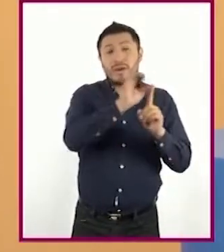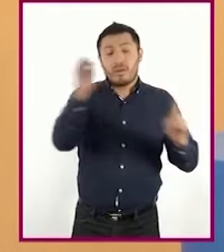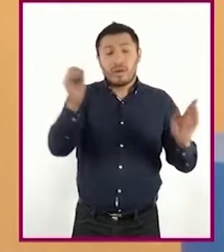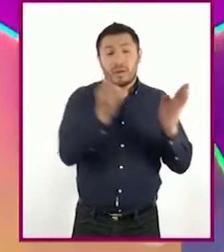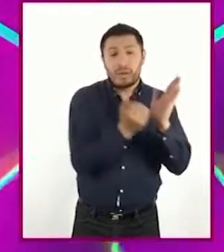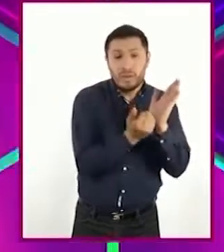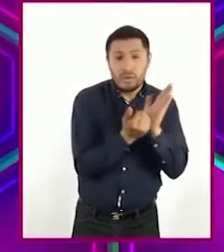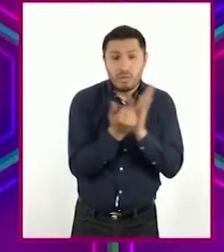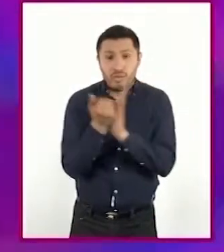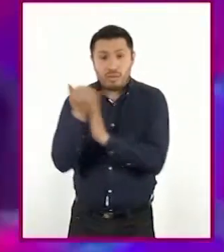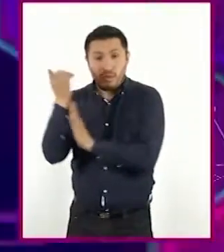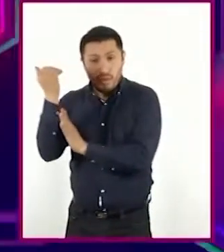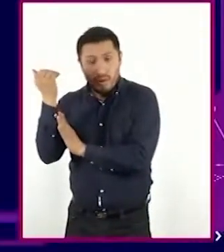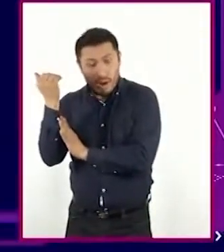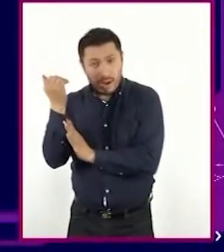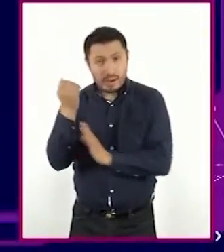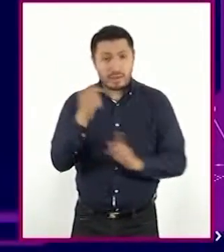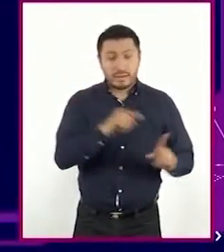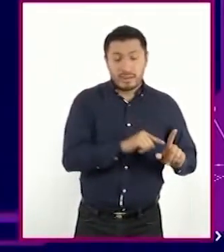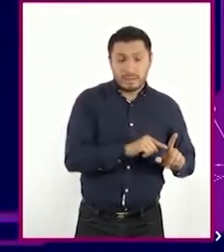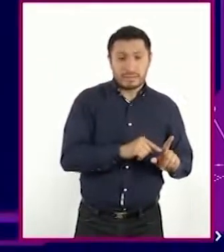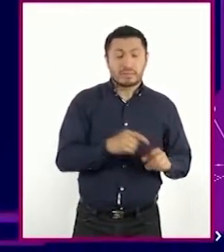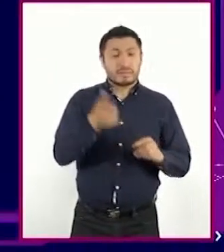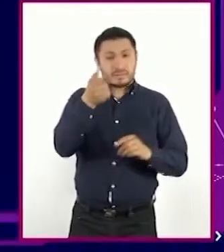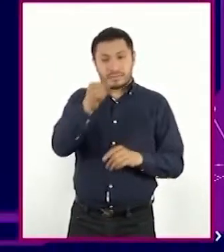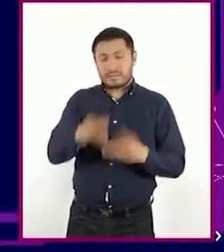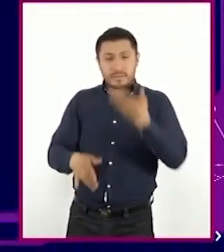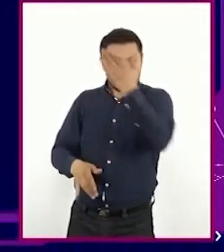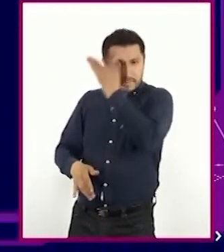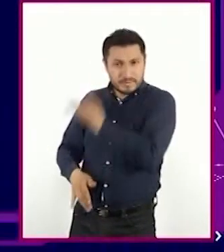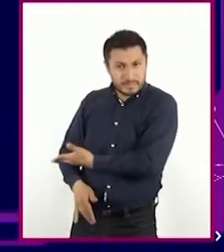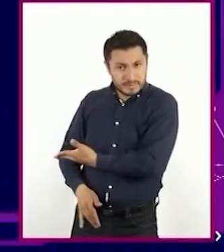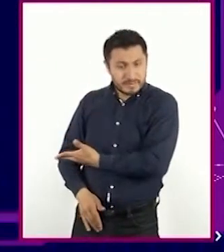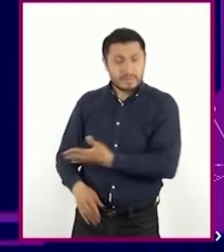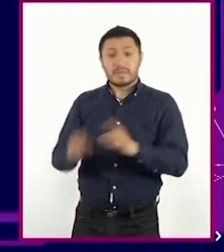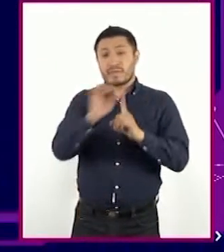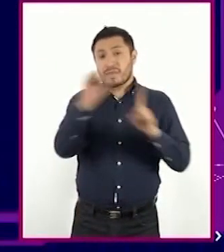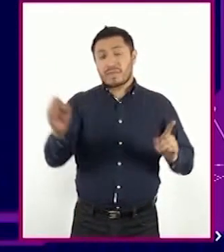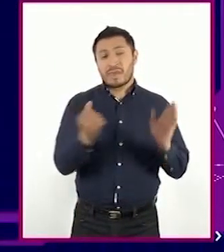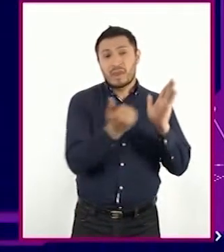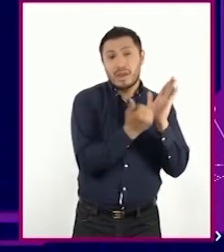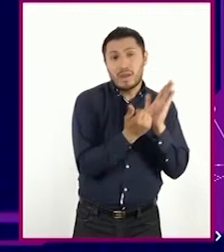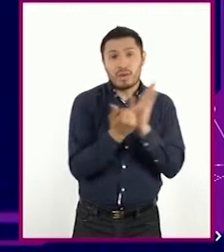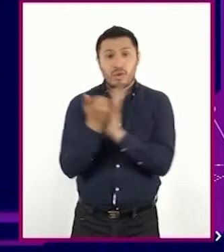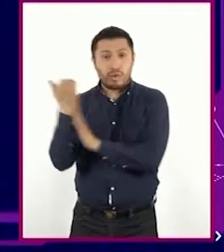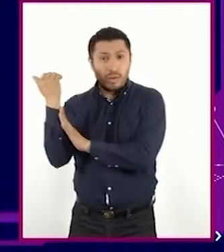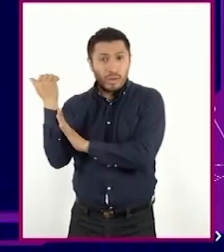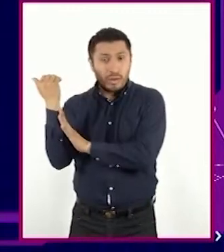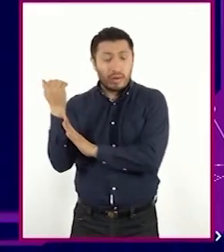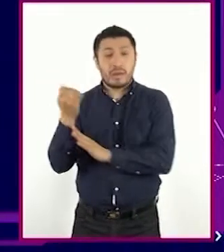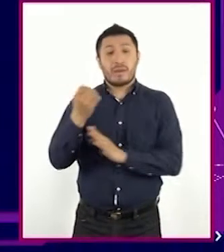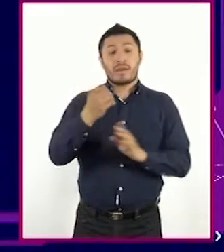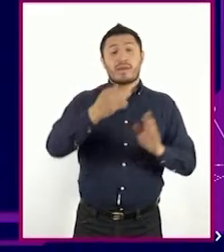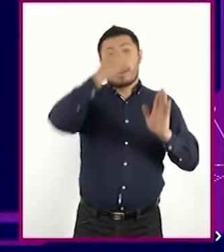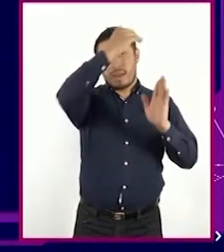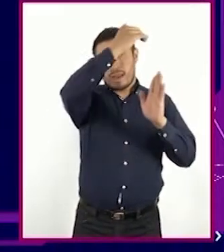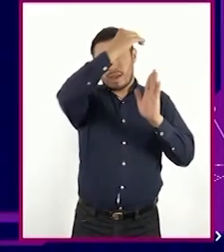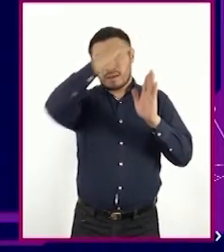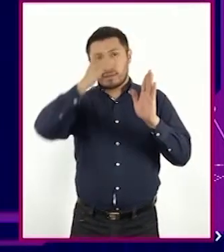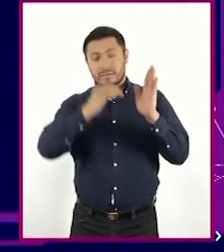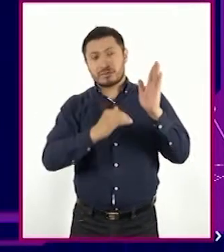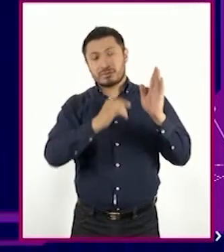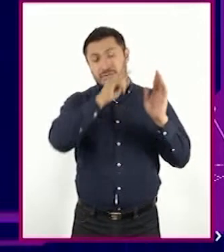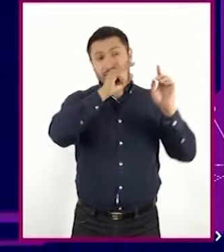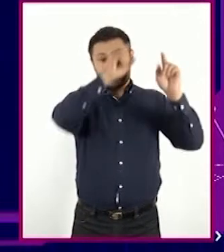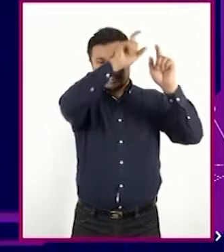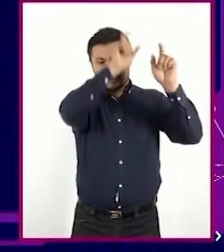mayor. Queda. Así, ya están ordenados los datos de menor a mayor y de arriba hacia abajo, en